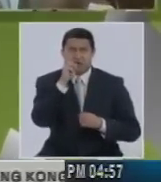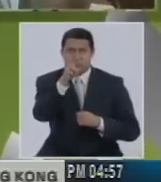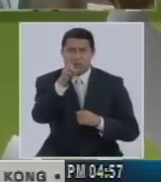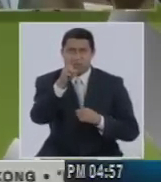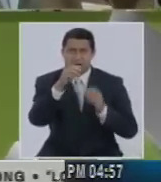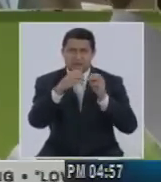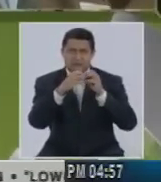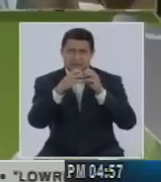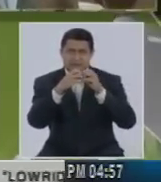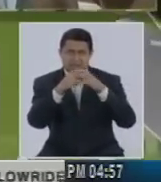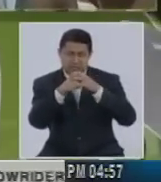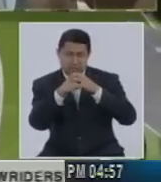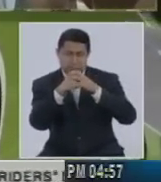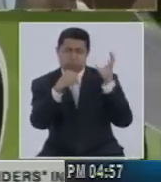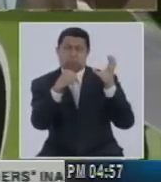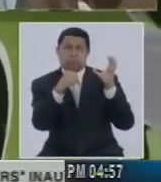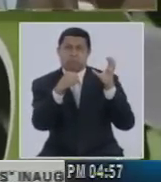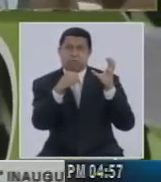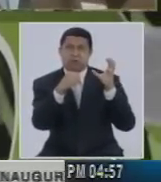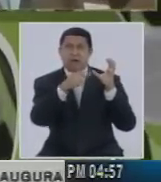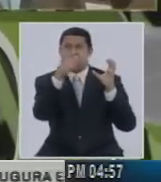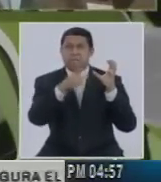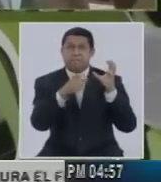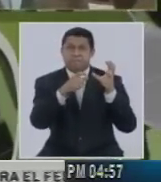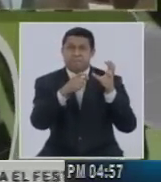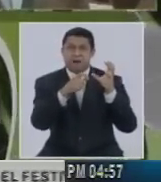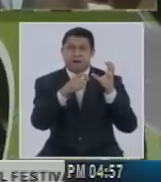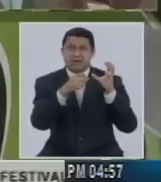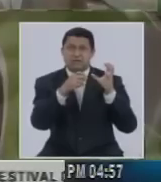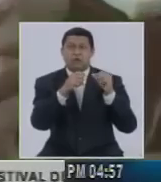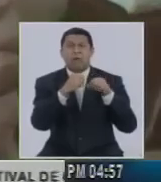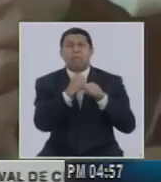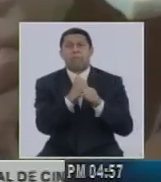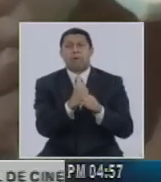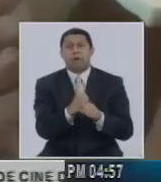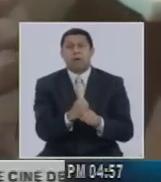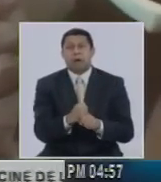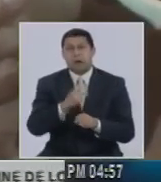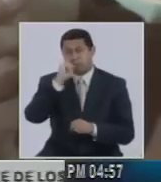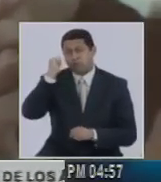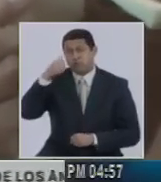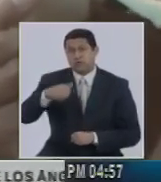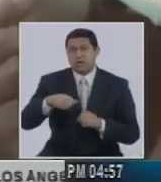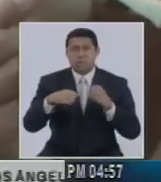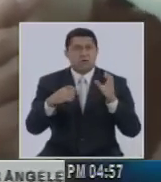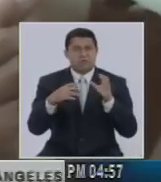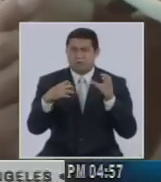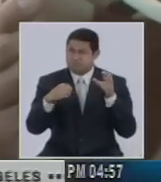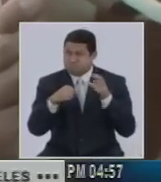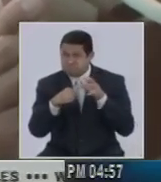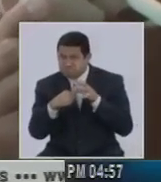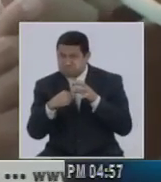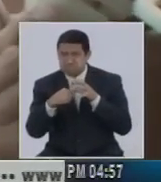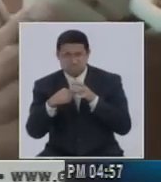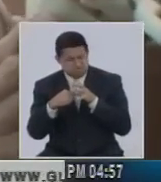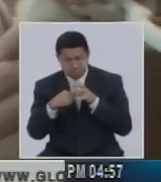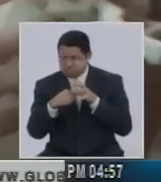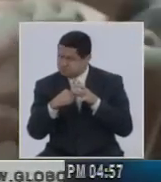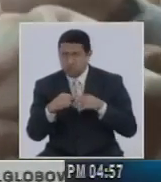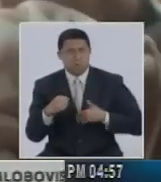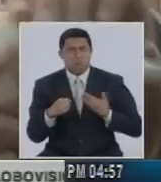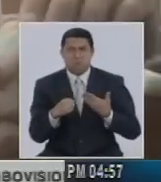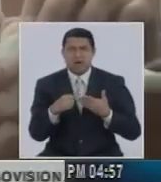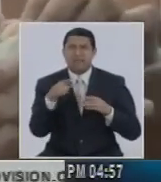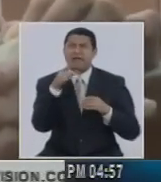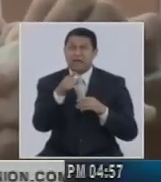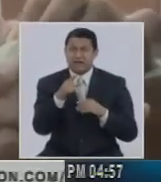sea, se ha desprendido y el paciente esperó tanto tiempo que entonces no llega a poder conseguir la reparación.